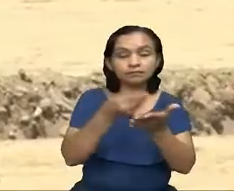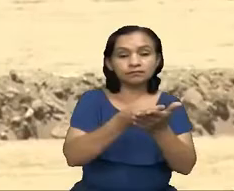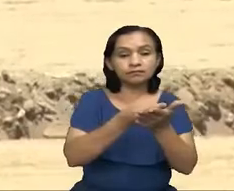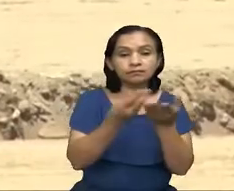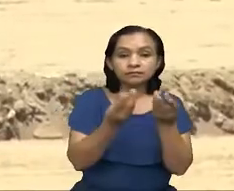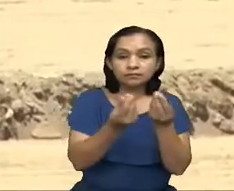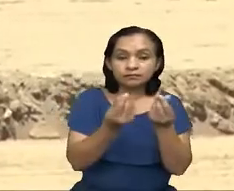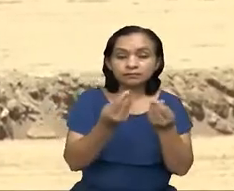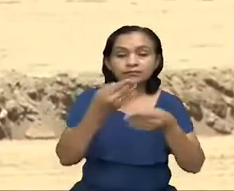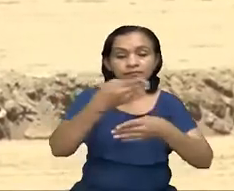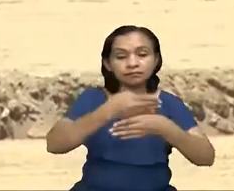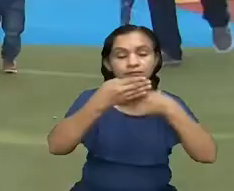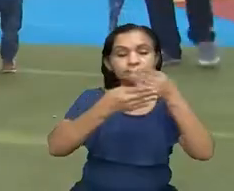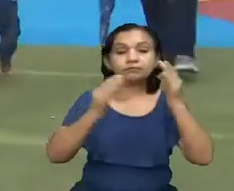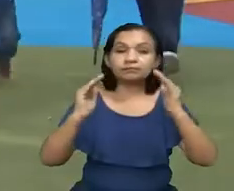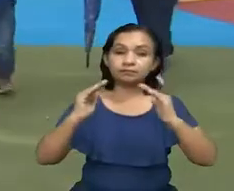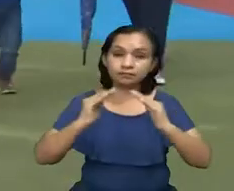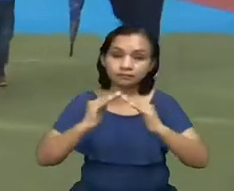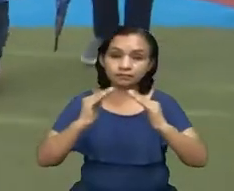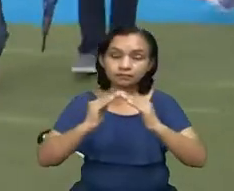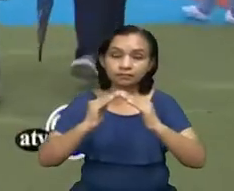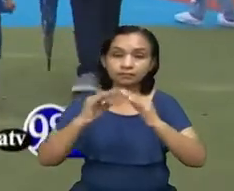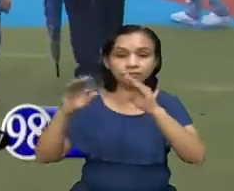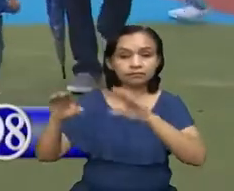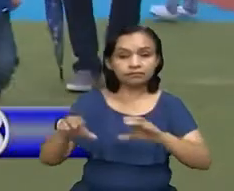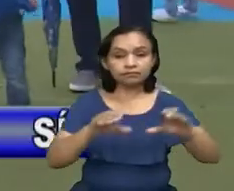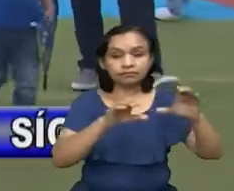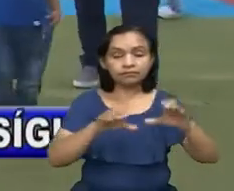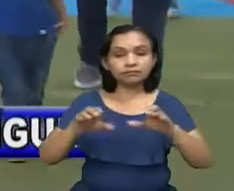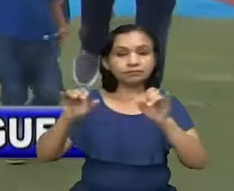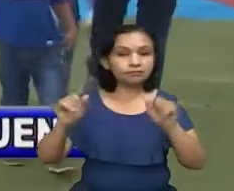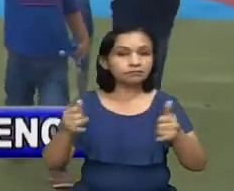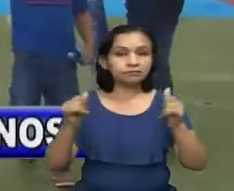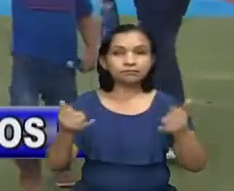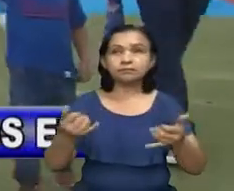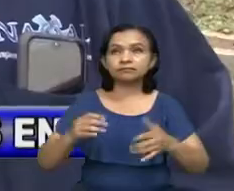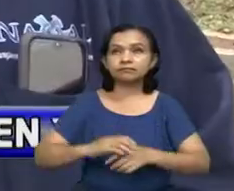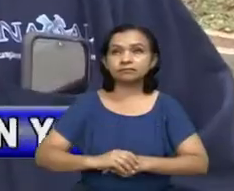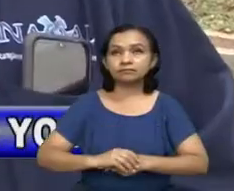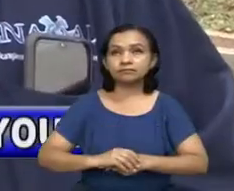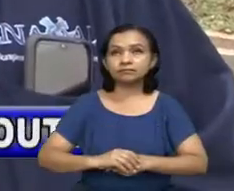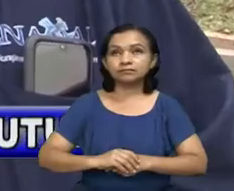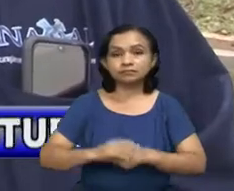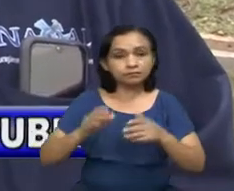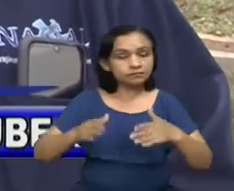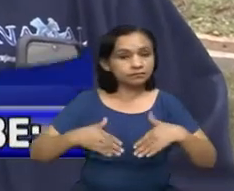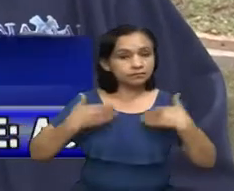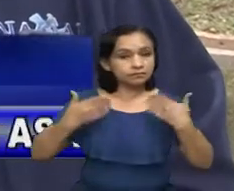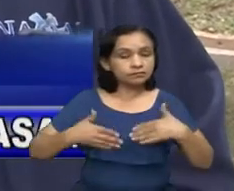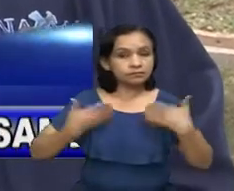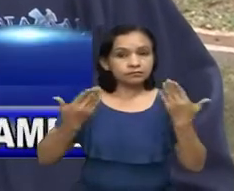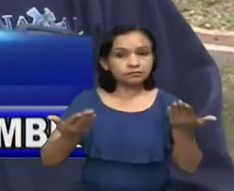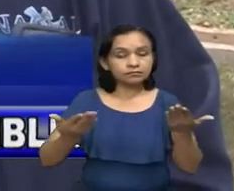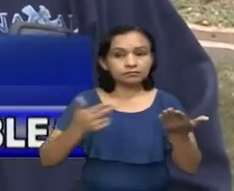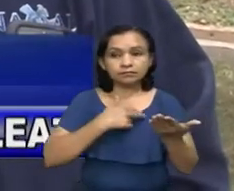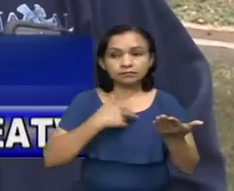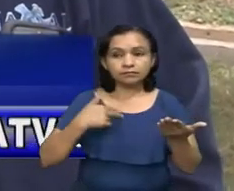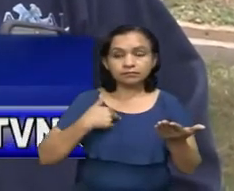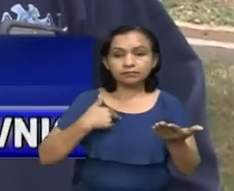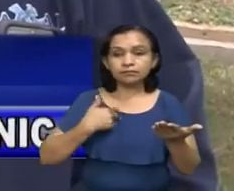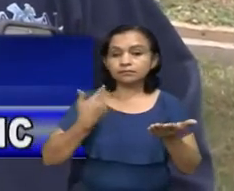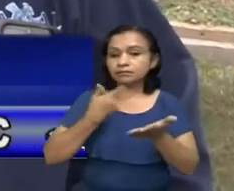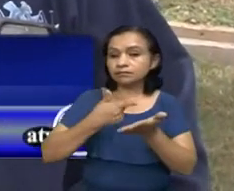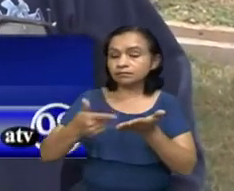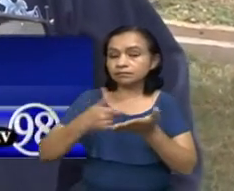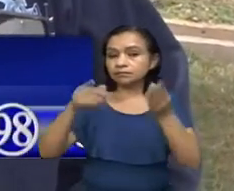terrenos para construir un digno hogar y en actividades de recreación. Mucho entusiasmo, porque vamos a solventar los gastos,